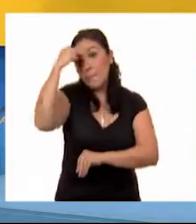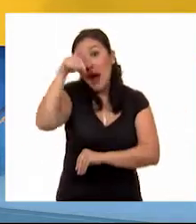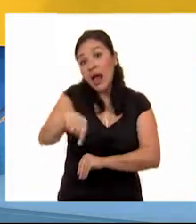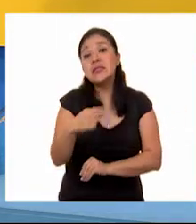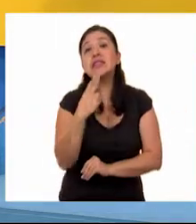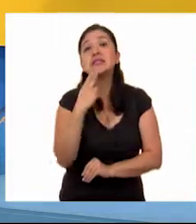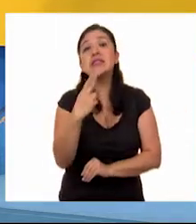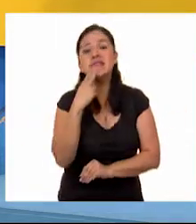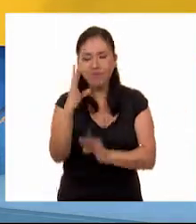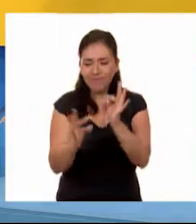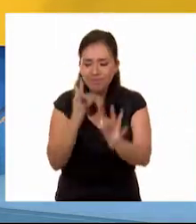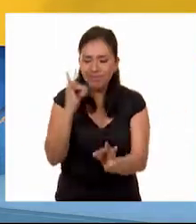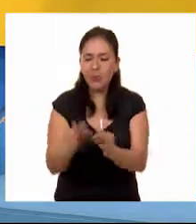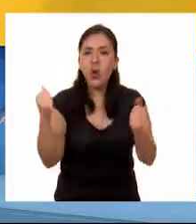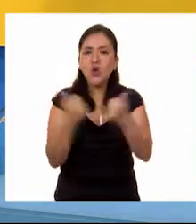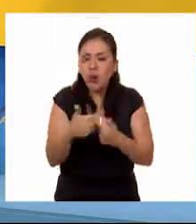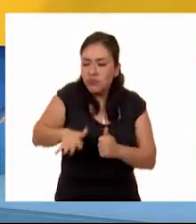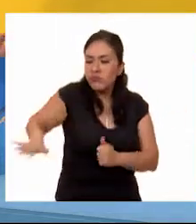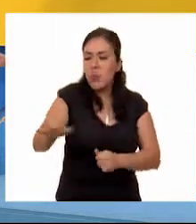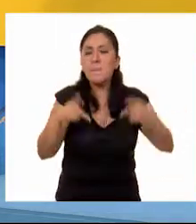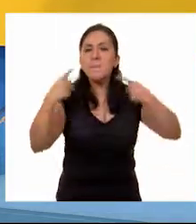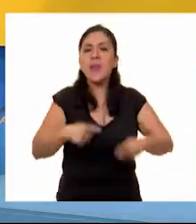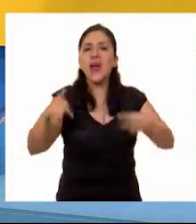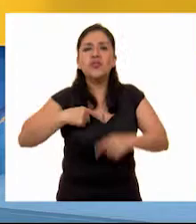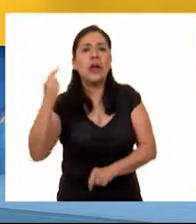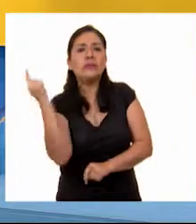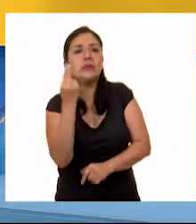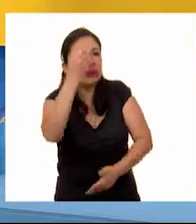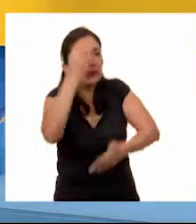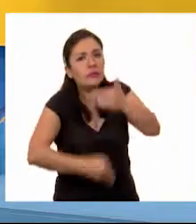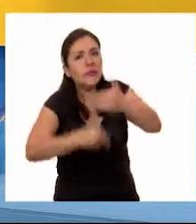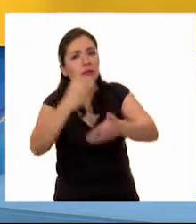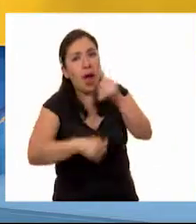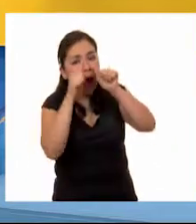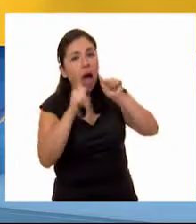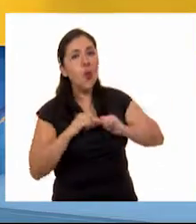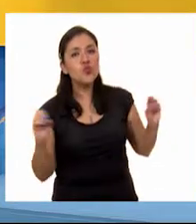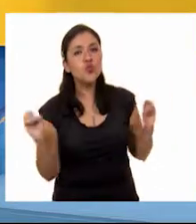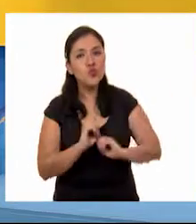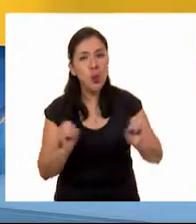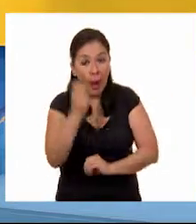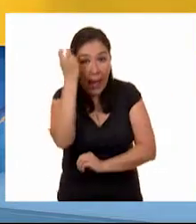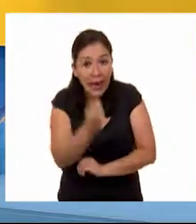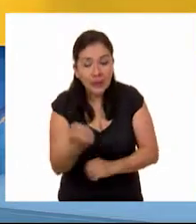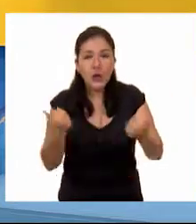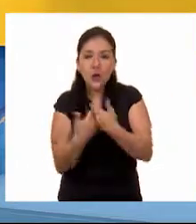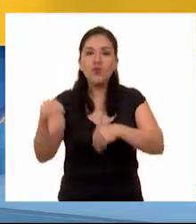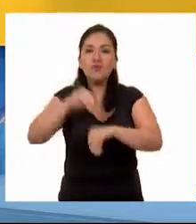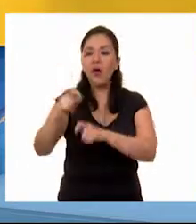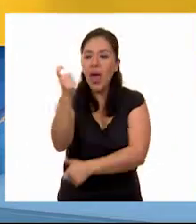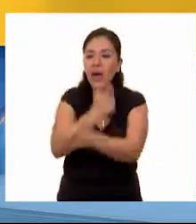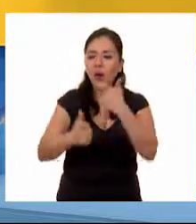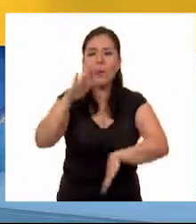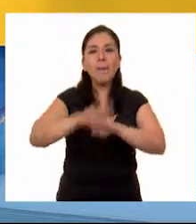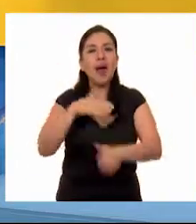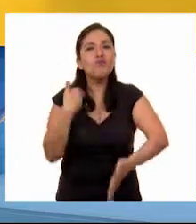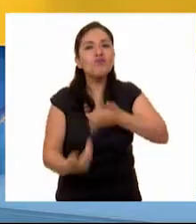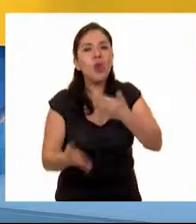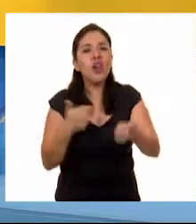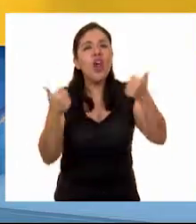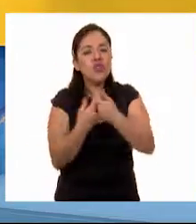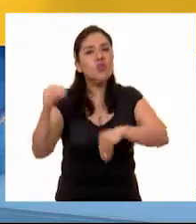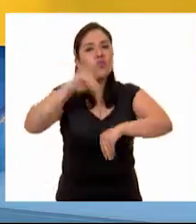objetivo cumplir con las demandas sociales pendientes de la Revolución Mexicana y consolidar una economía moderna, basada